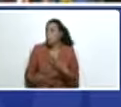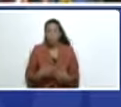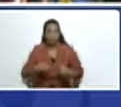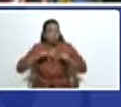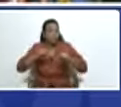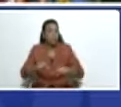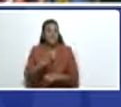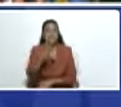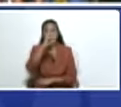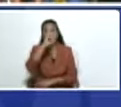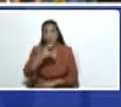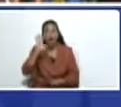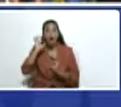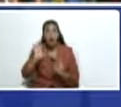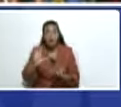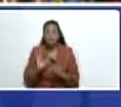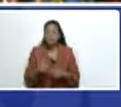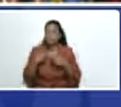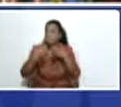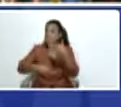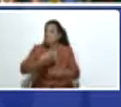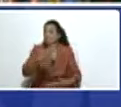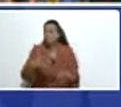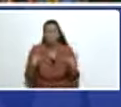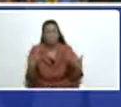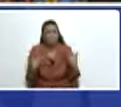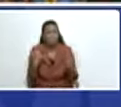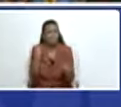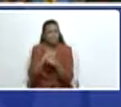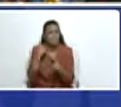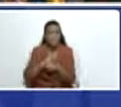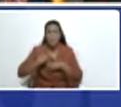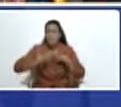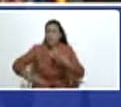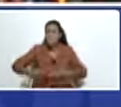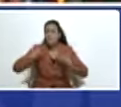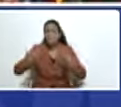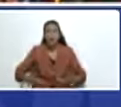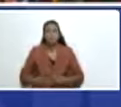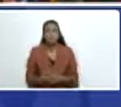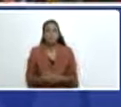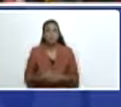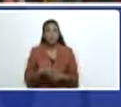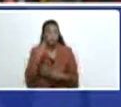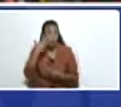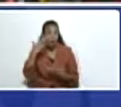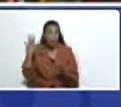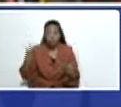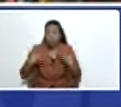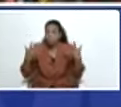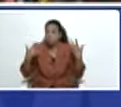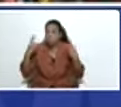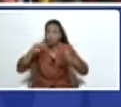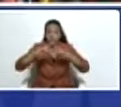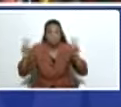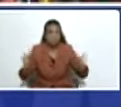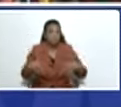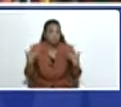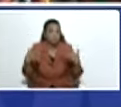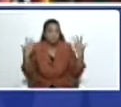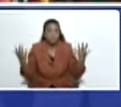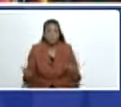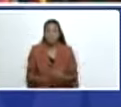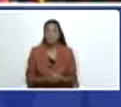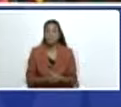movilizado, consciente, feliz, contento, con sus tambores de paz, sus tambores de rumba, de vida, de